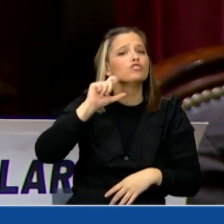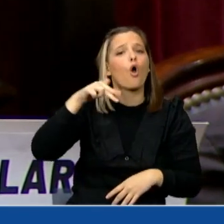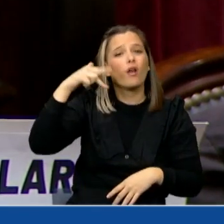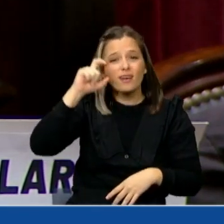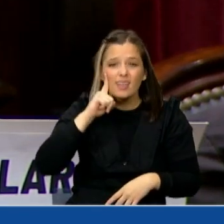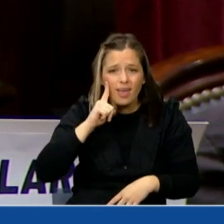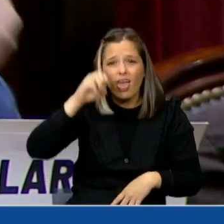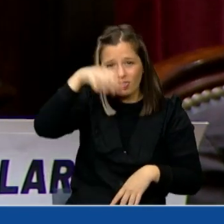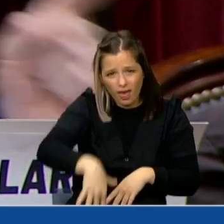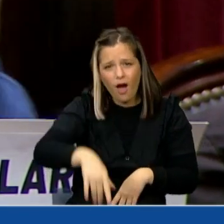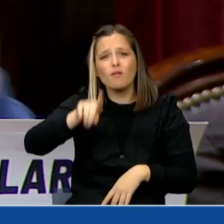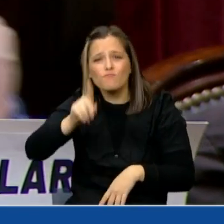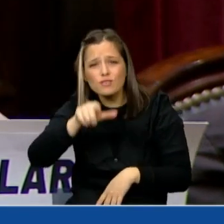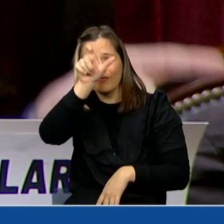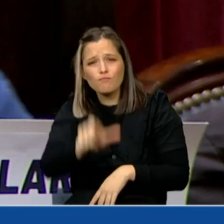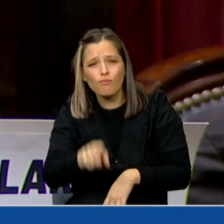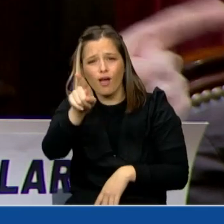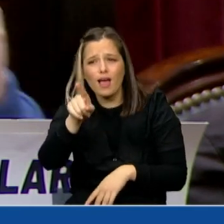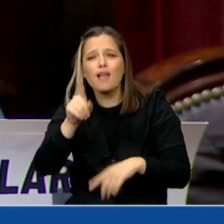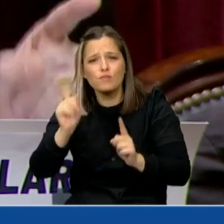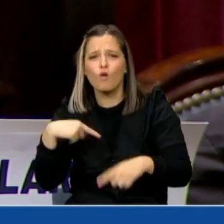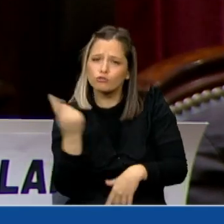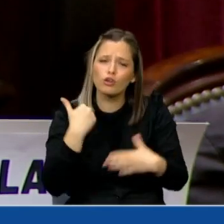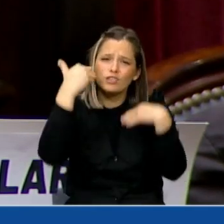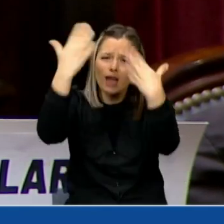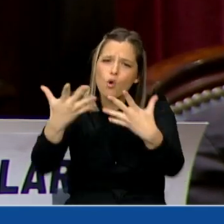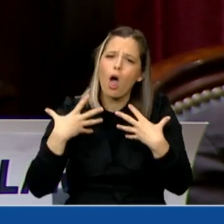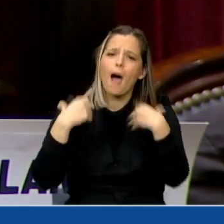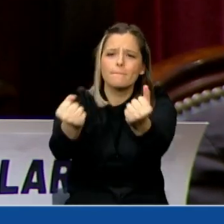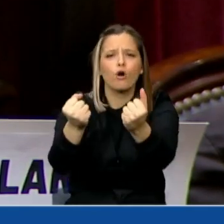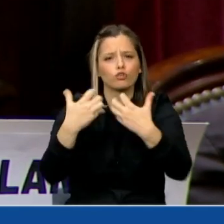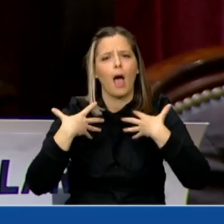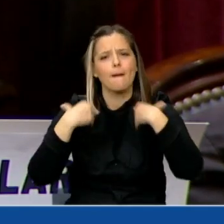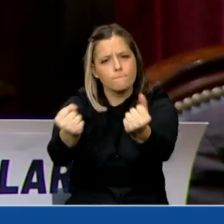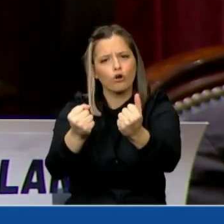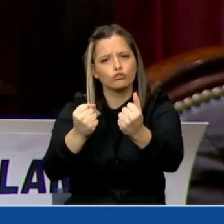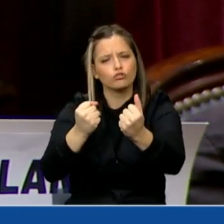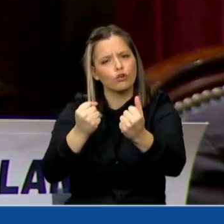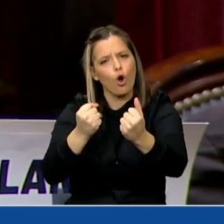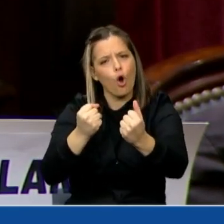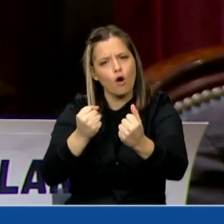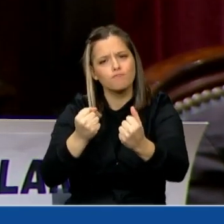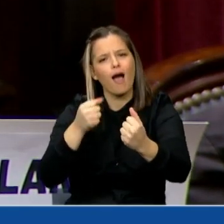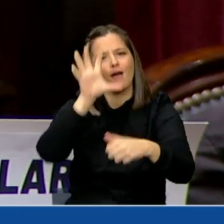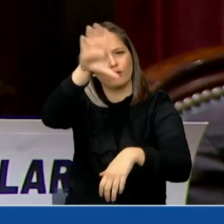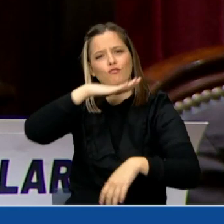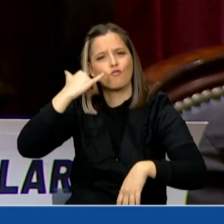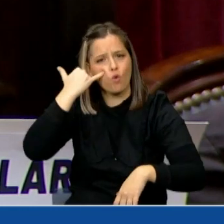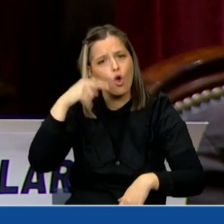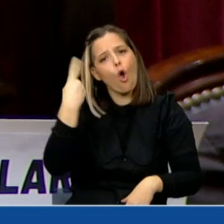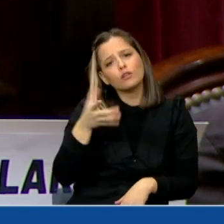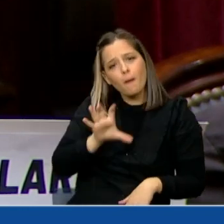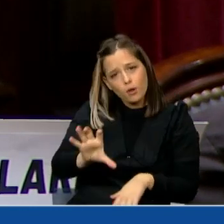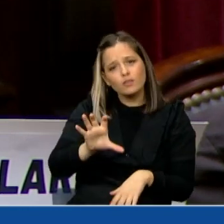los docentes de Chubut. A todos ellos va nuestro saludo, nuestro acompañamiento, nuestro apoyo como siempre. Y fíjese, presidente, también en Santa